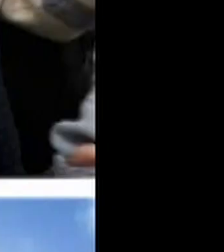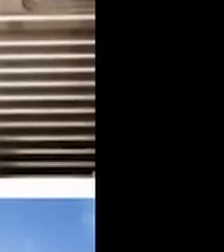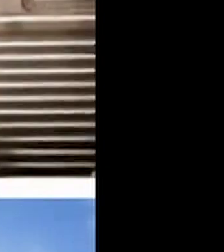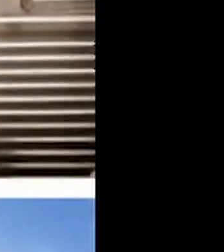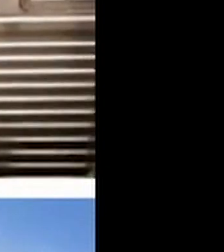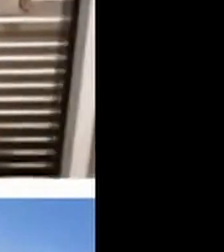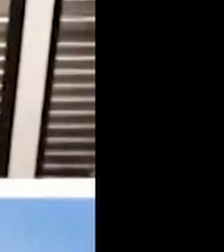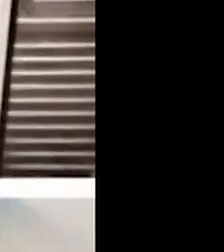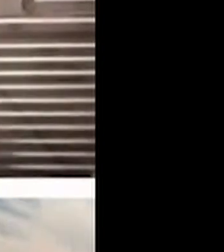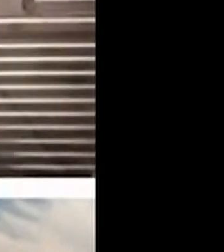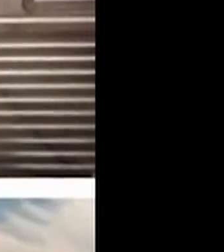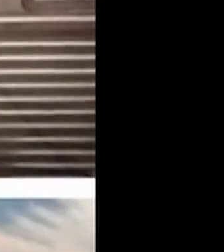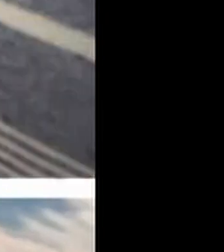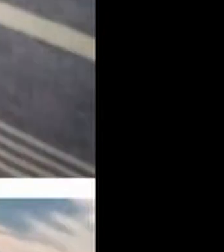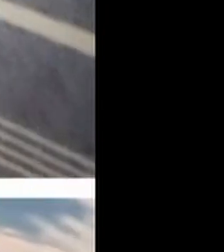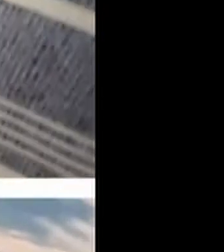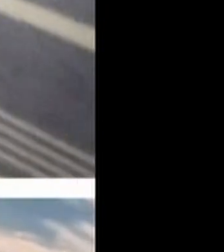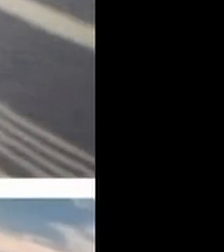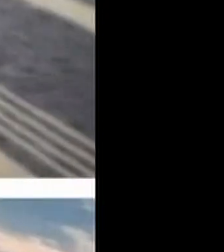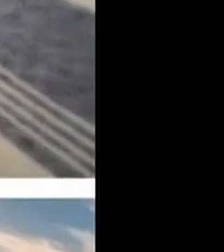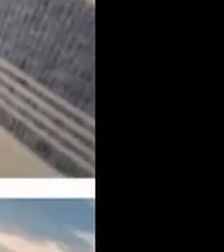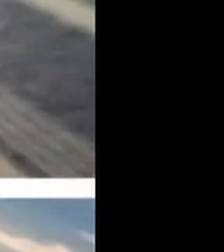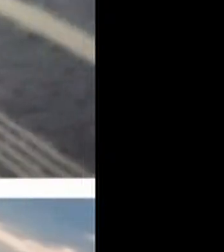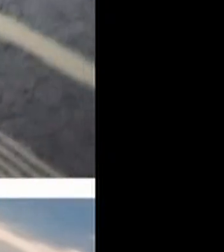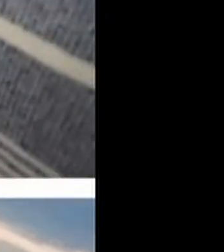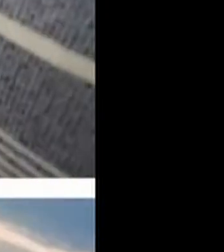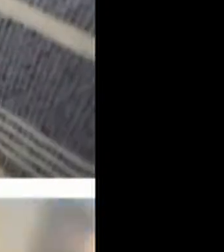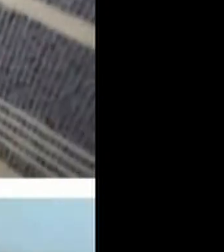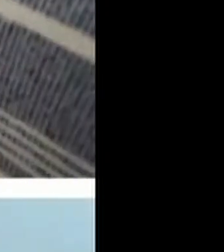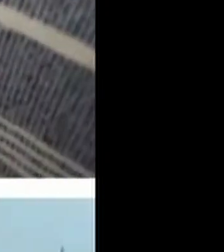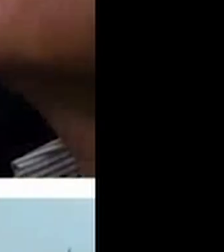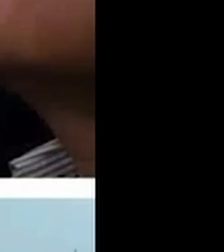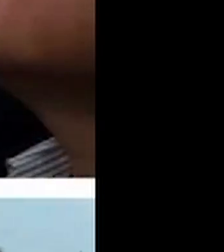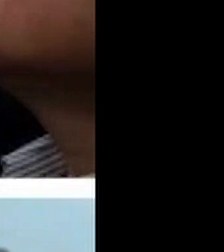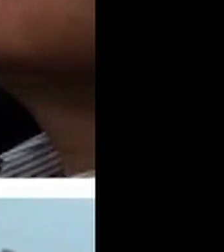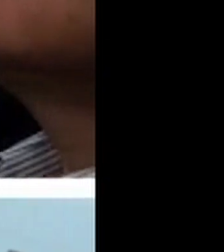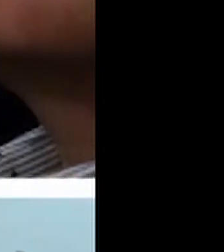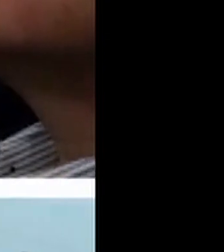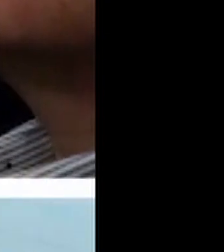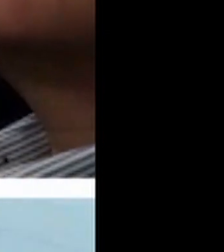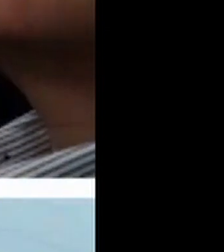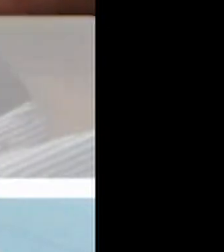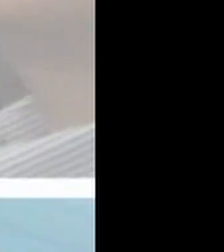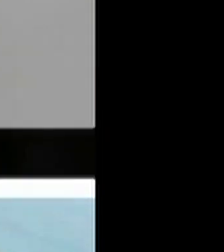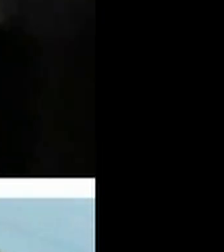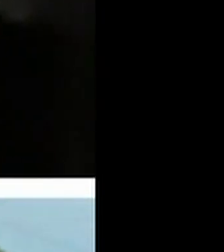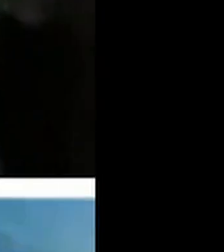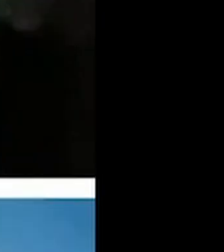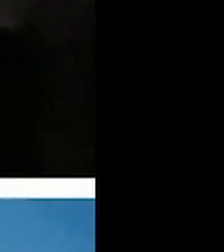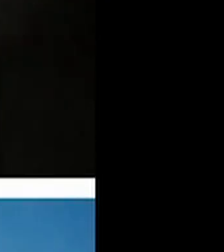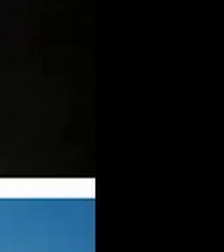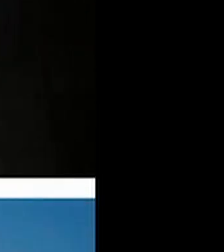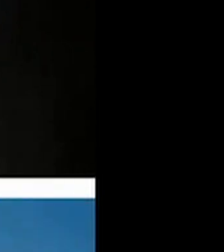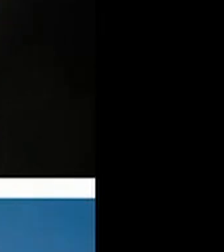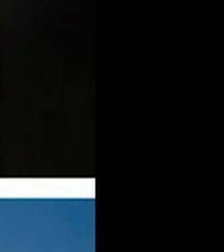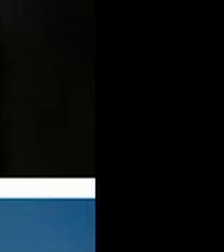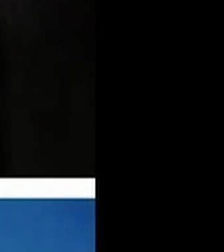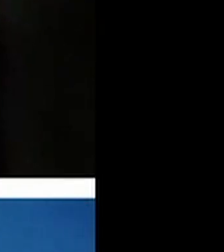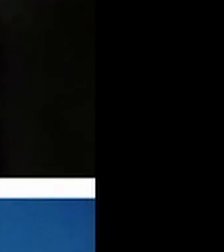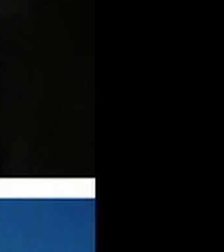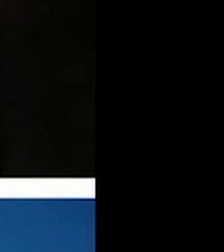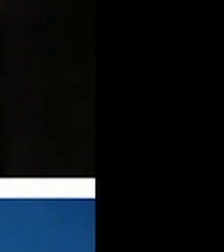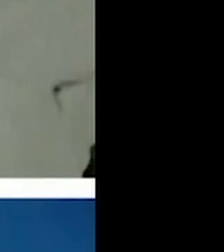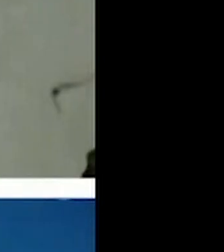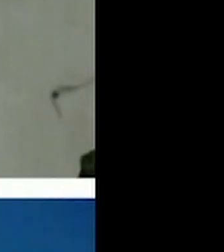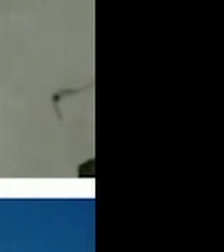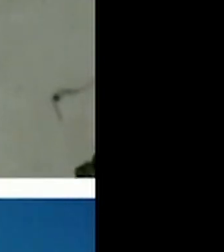En muchos países del mundo, las mujeres siguen estando expuestas a la discriminación y la violencia. Una joven de Nairobi,